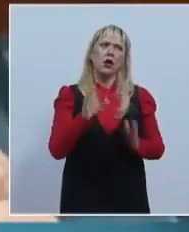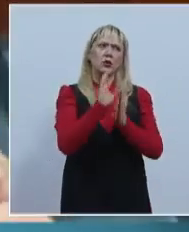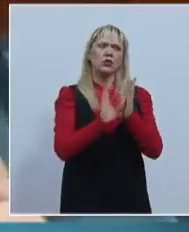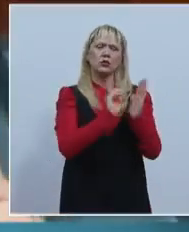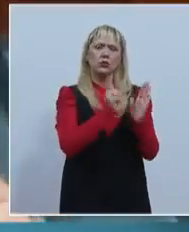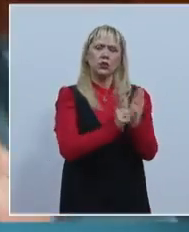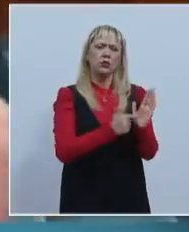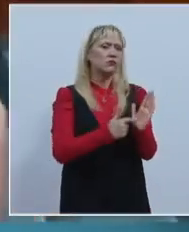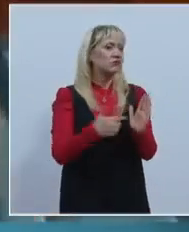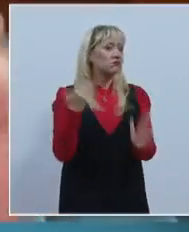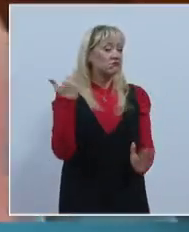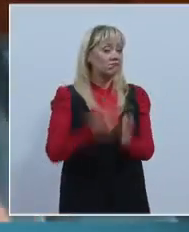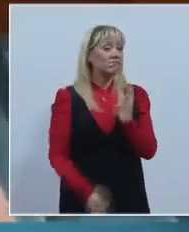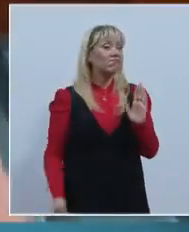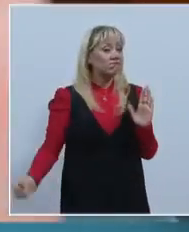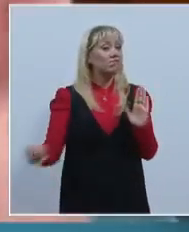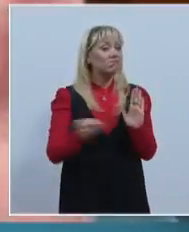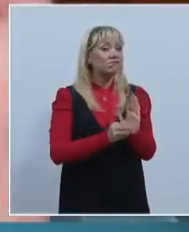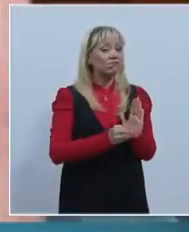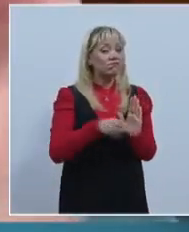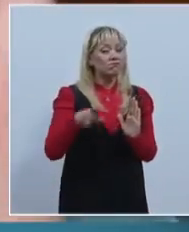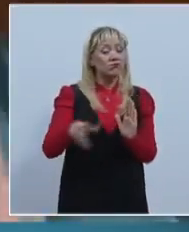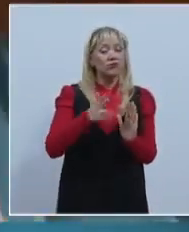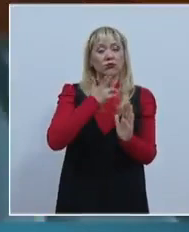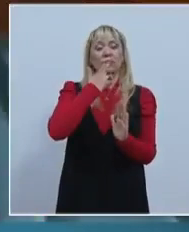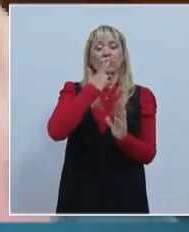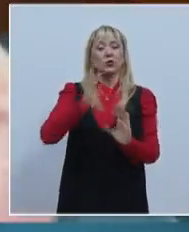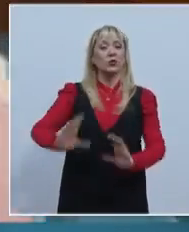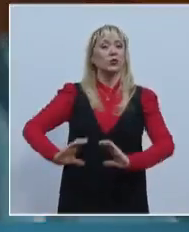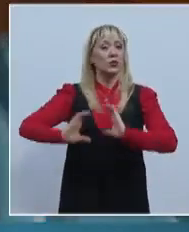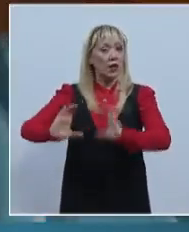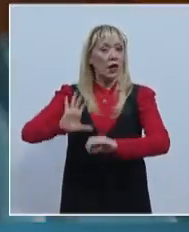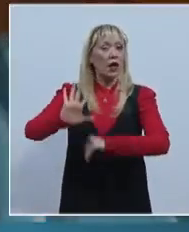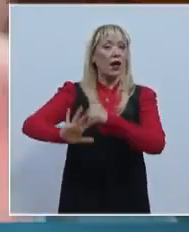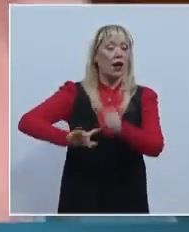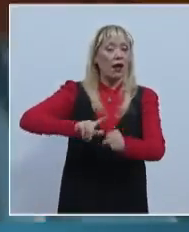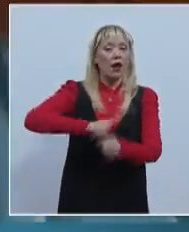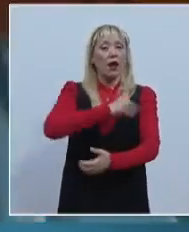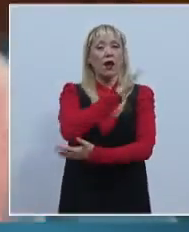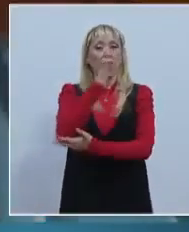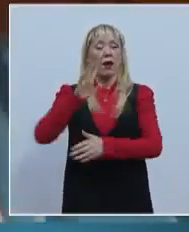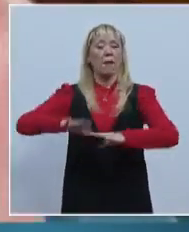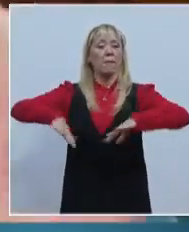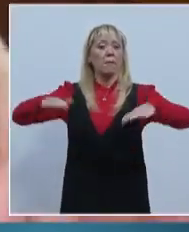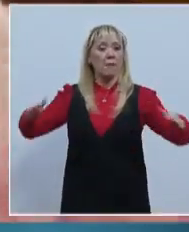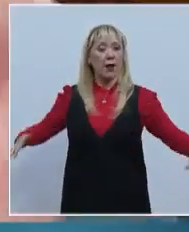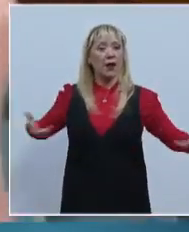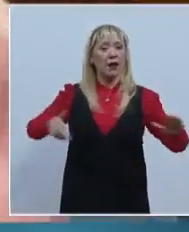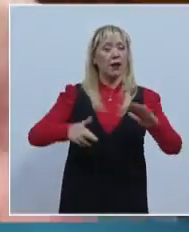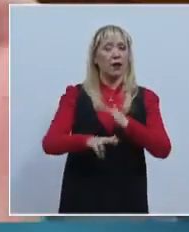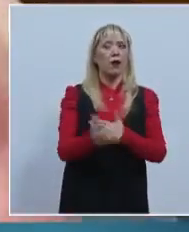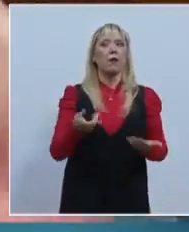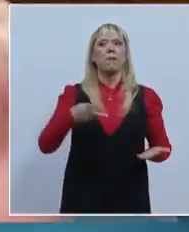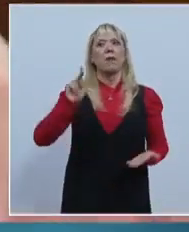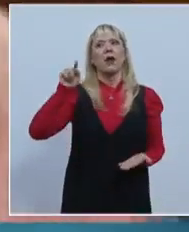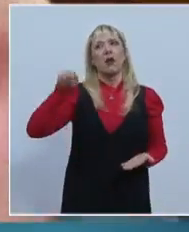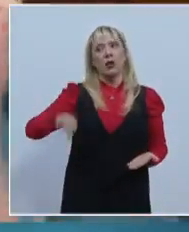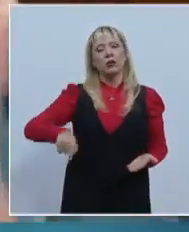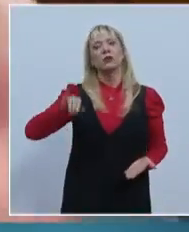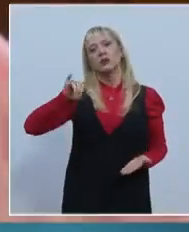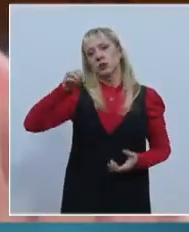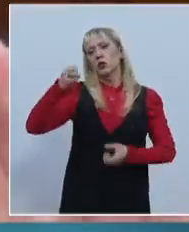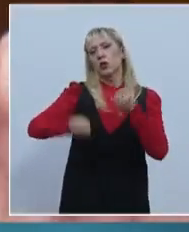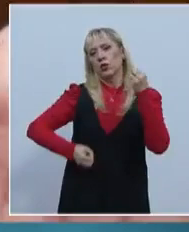Constitución carece de un enfoque ecocéntrico. Sin embargo, los criterios de la Corte reconocen la representación jurídica de la